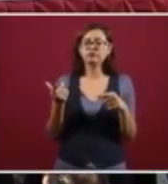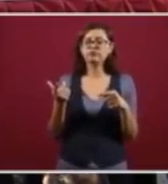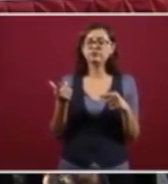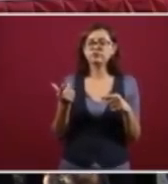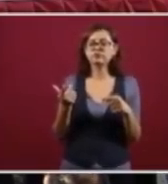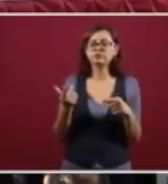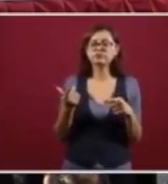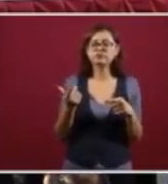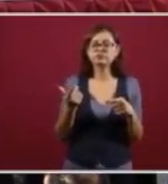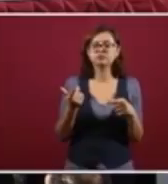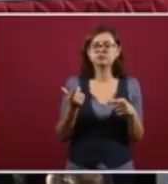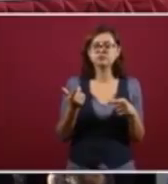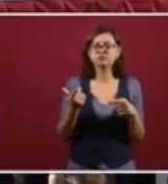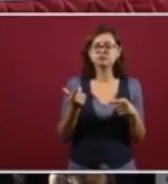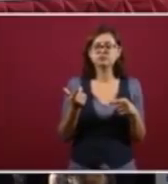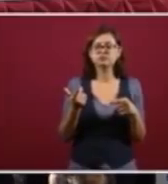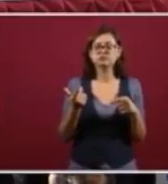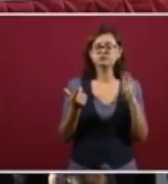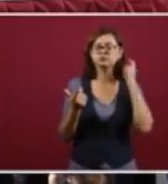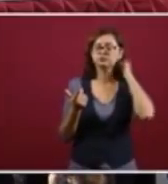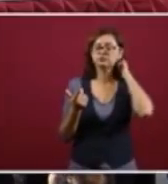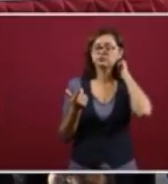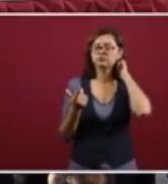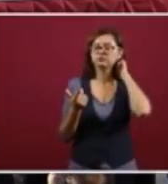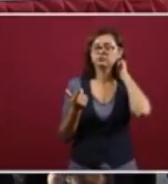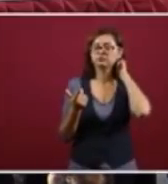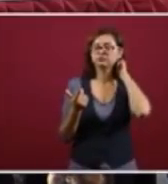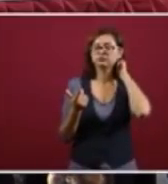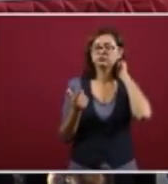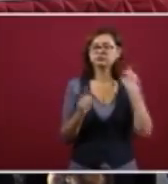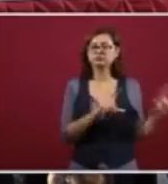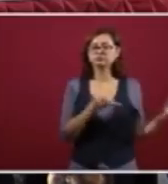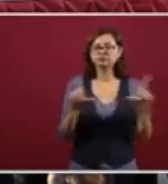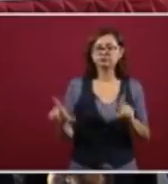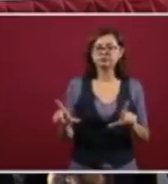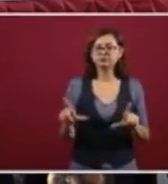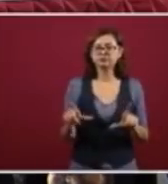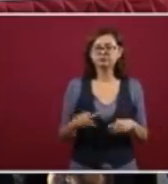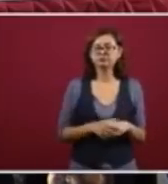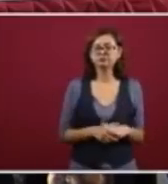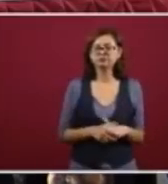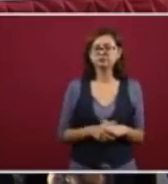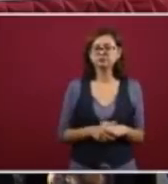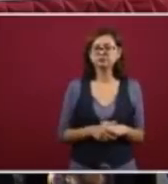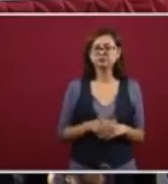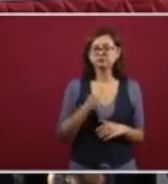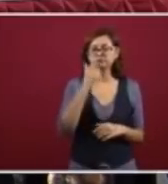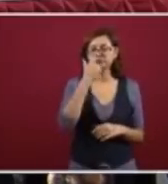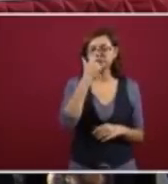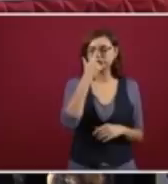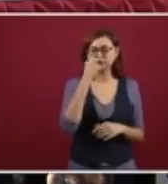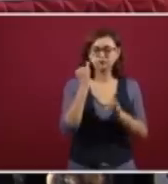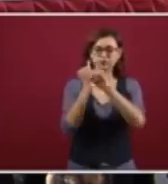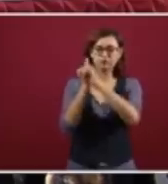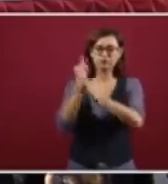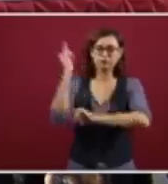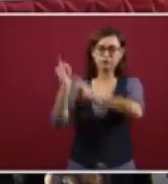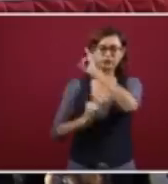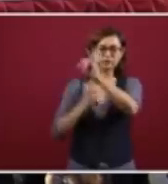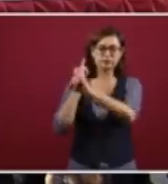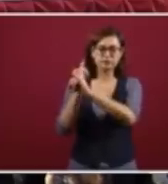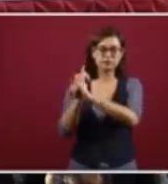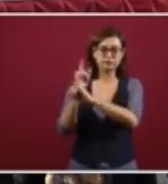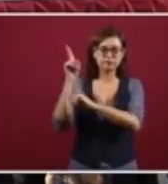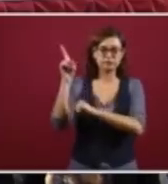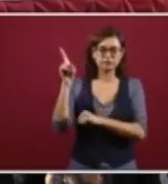porque la referencia que, si regresamos una, la referencia internacional